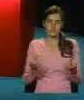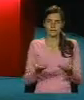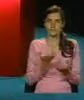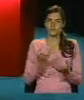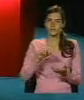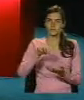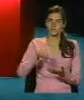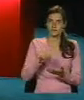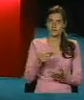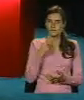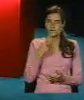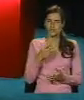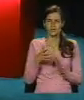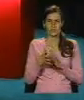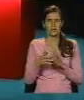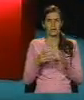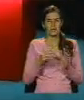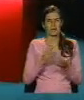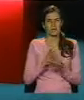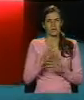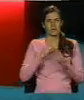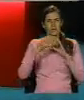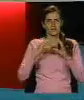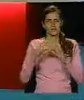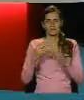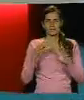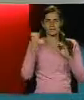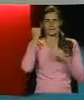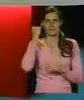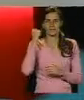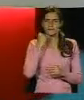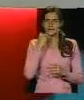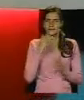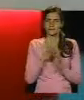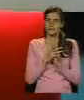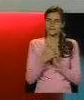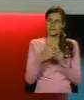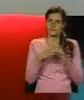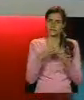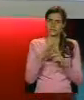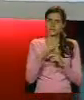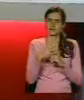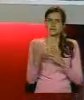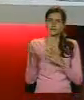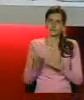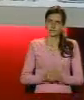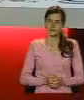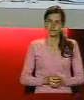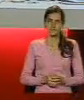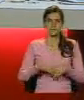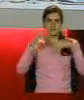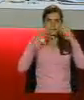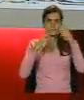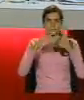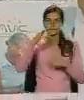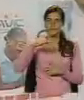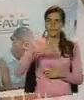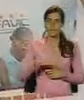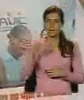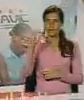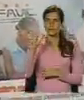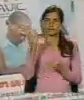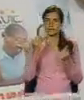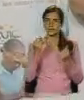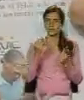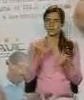Pero Aristóbulo, de punto de vista mediático, eso tiene la intencionalidad de ocultar esto. Pónchame esta compra, mira. Chávez bajó los precios de 19